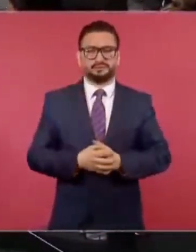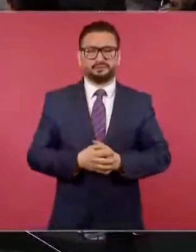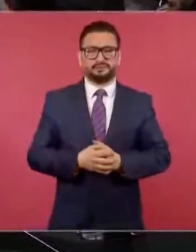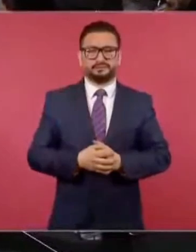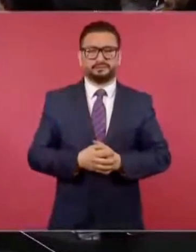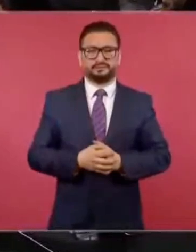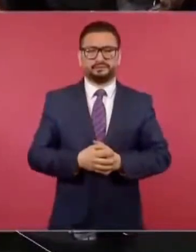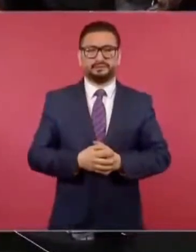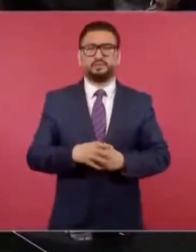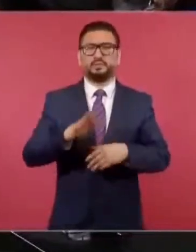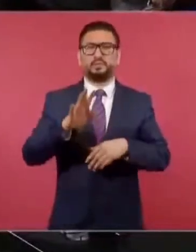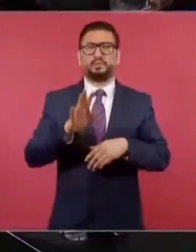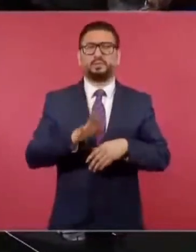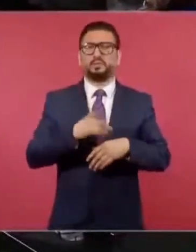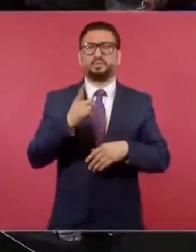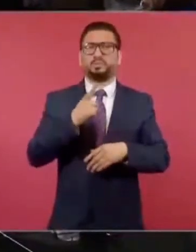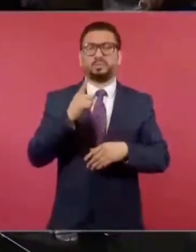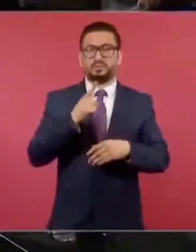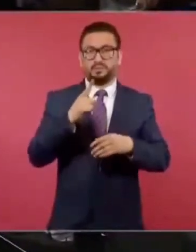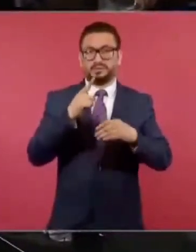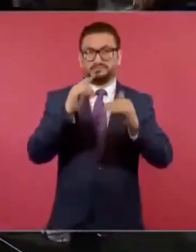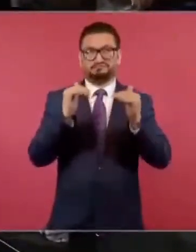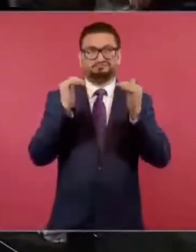Porque abajo